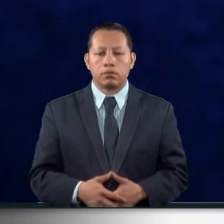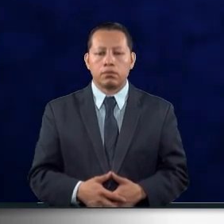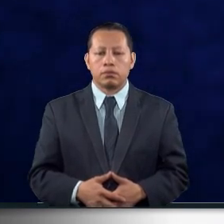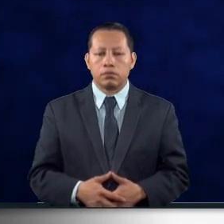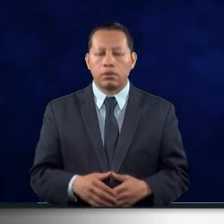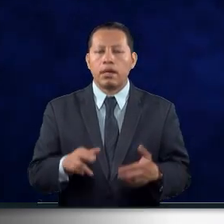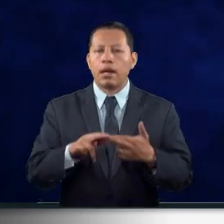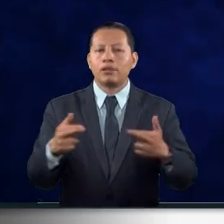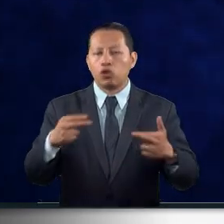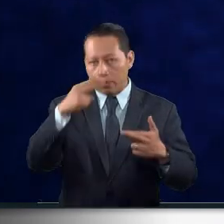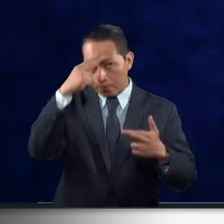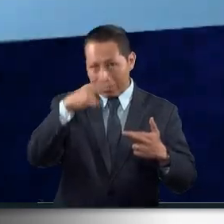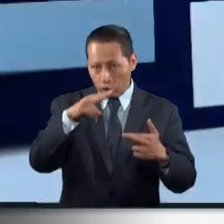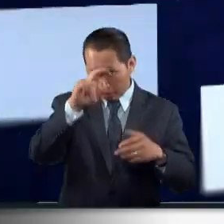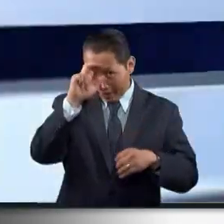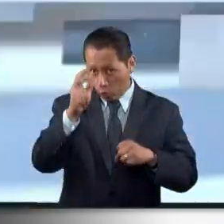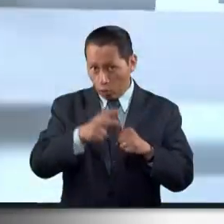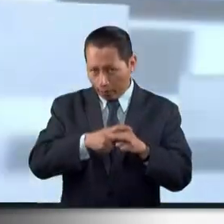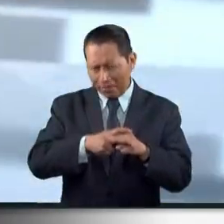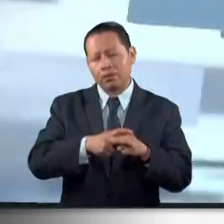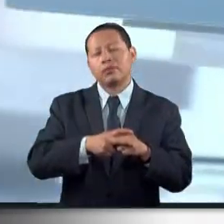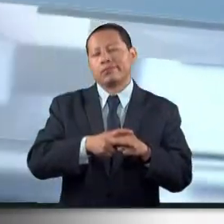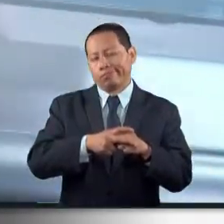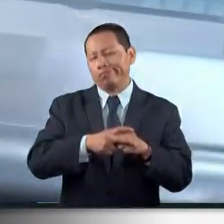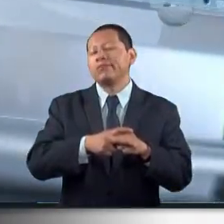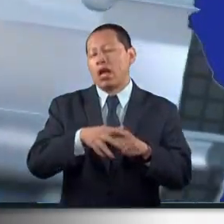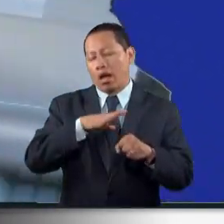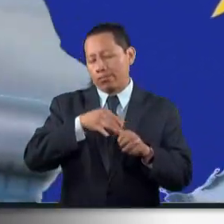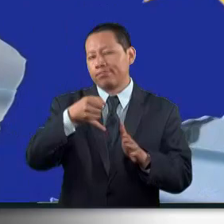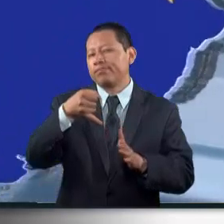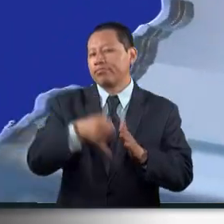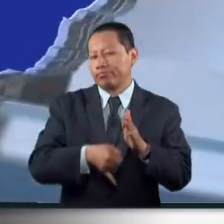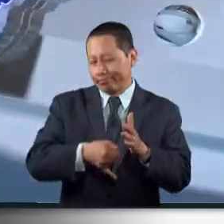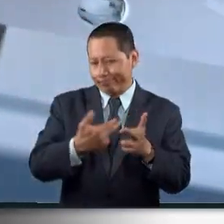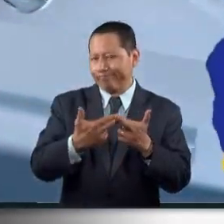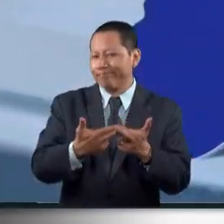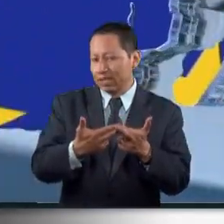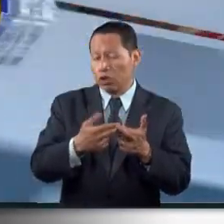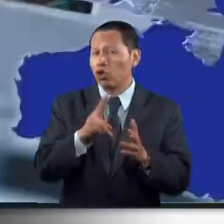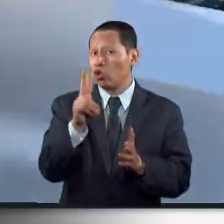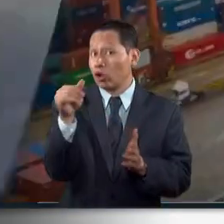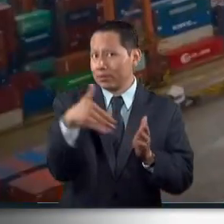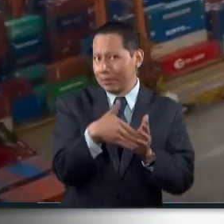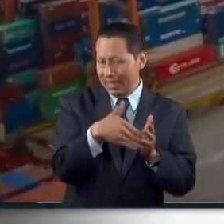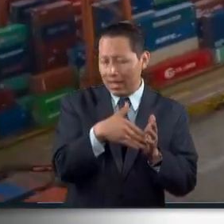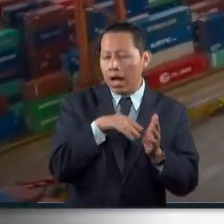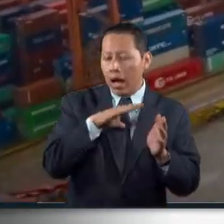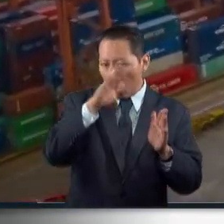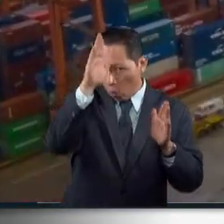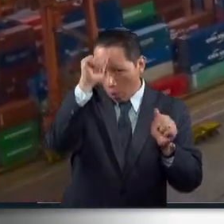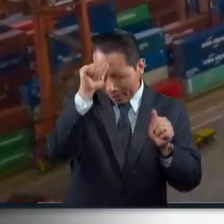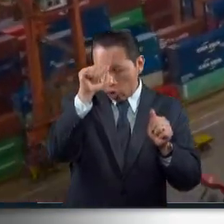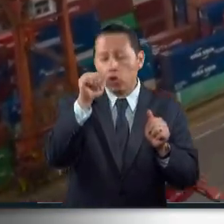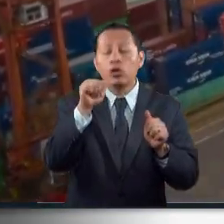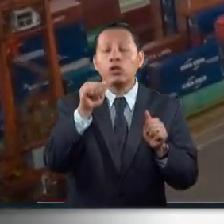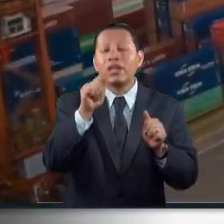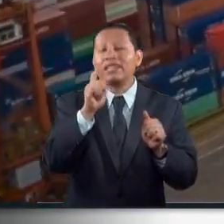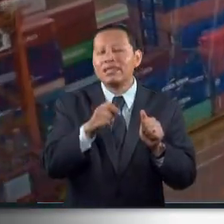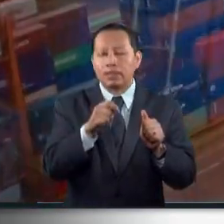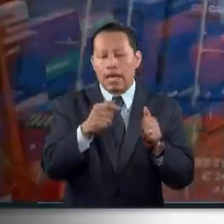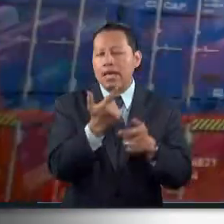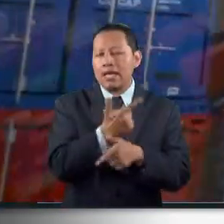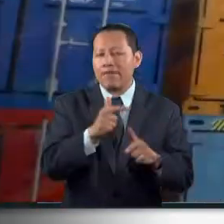La relación entre México y Europa es amplia y diversa. En el año 2000 entró en vigor el Tratado de Libre Comercio entre México y la Unión